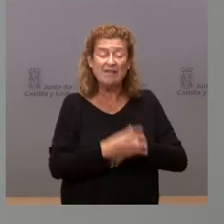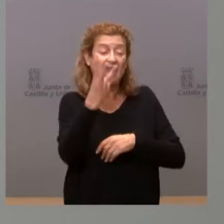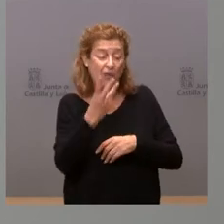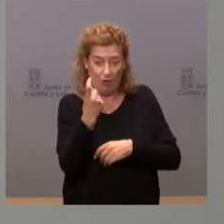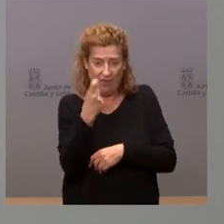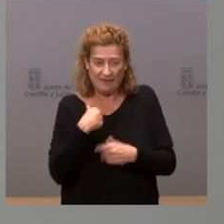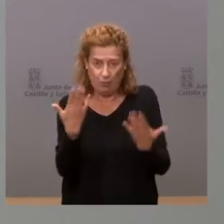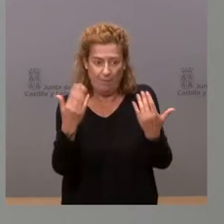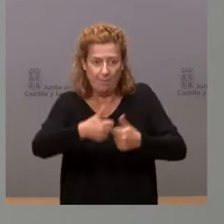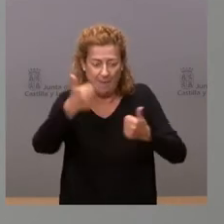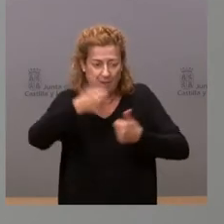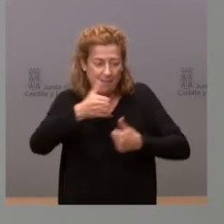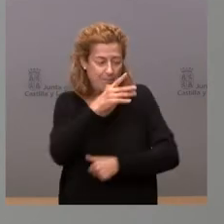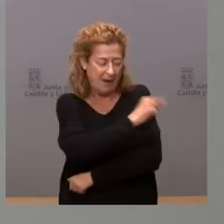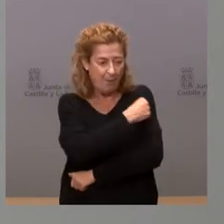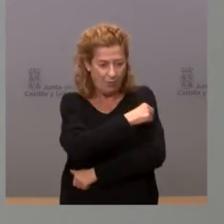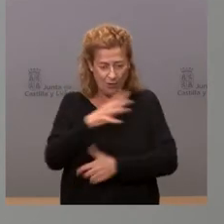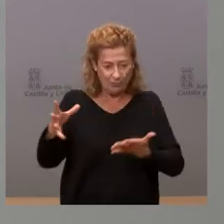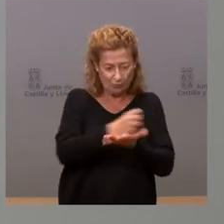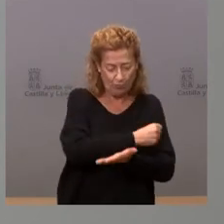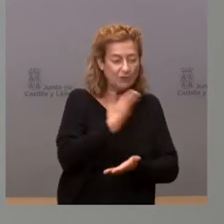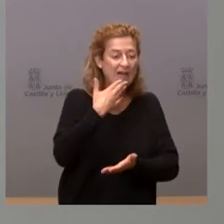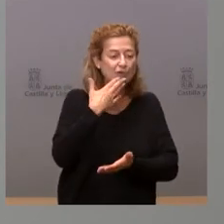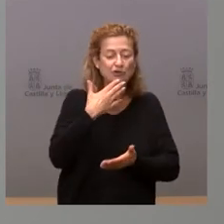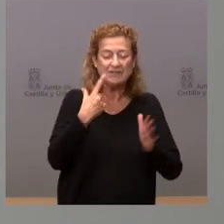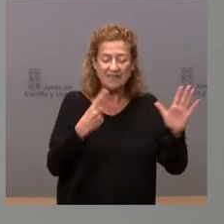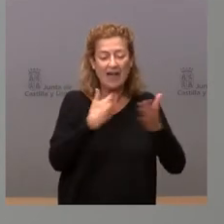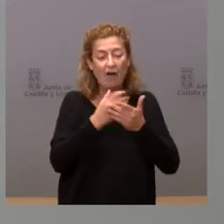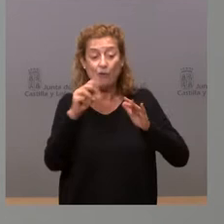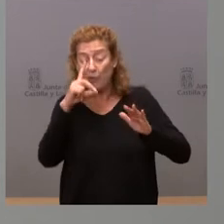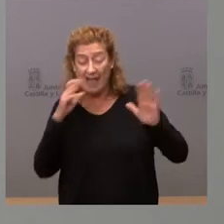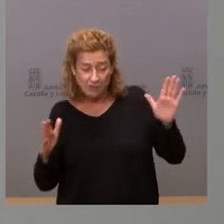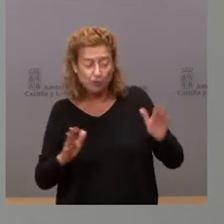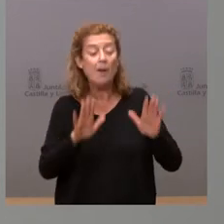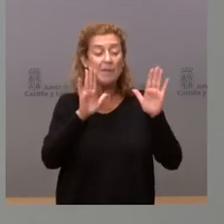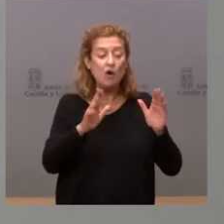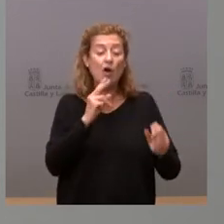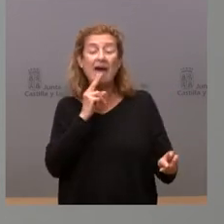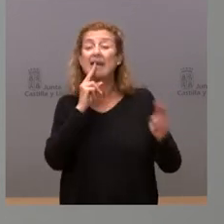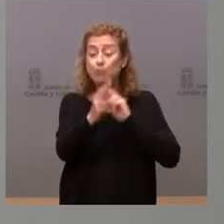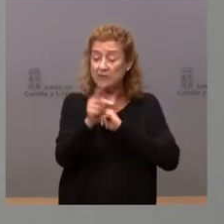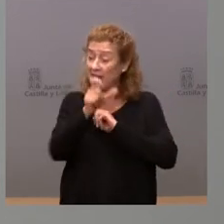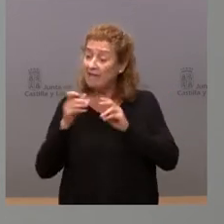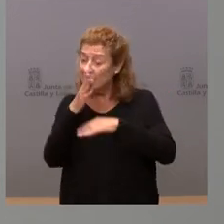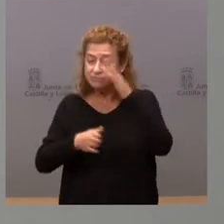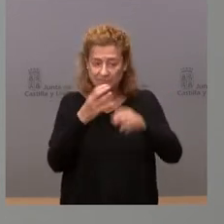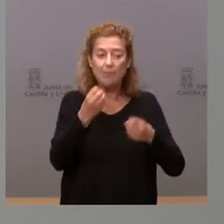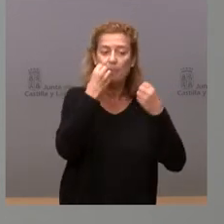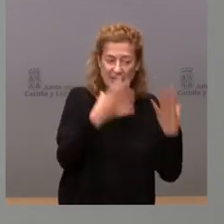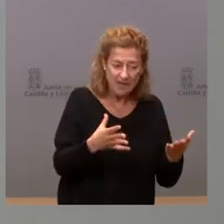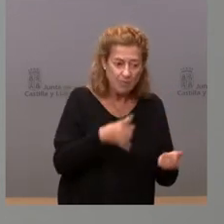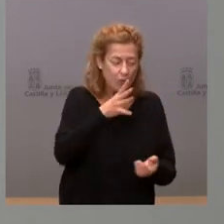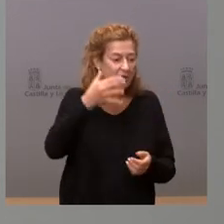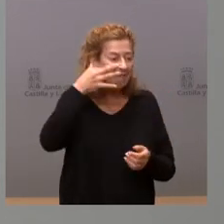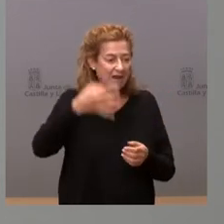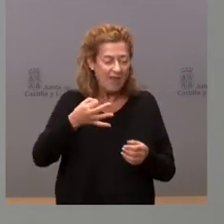para vacunar a nuestra población menor entre 6 y 12 años sin embargo la respuesta está siendo buena porque bueno pues realmente